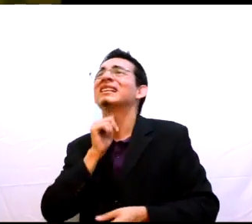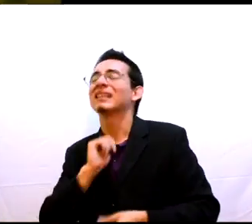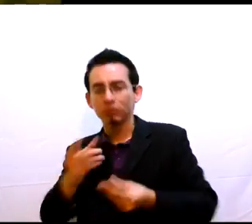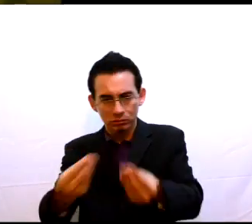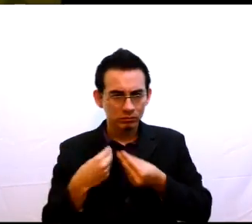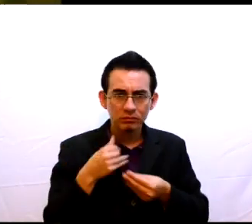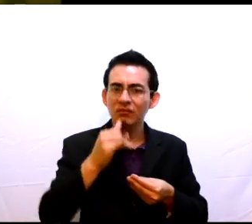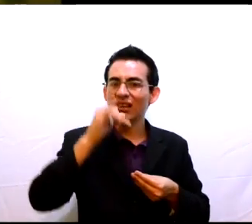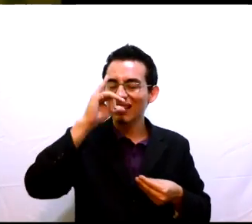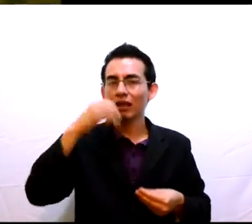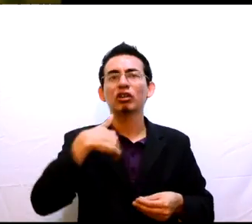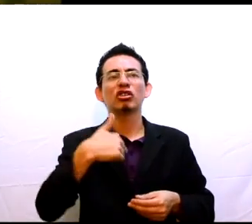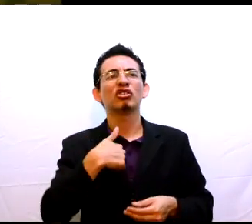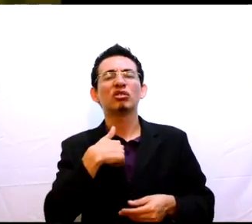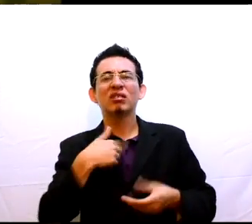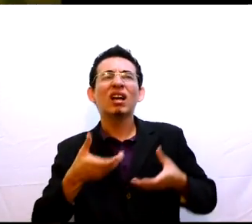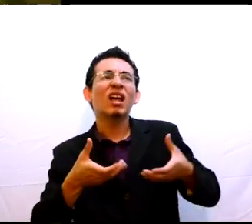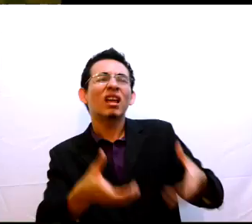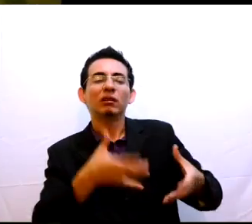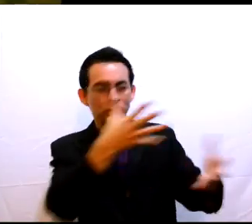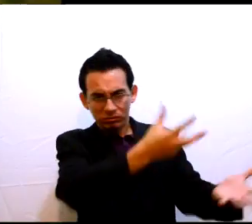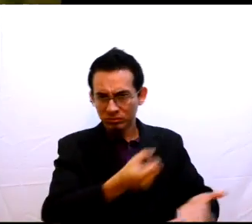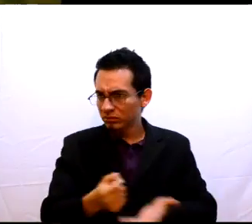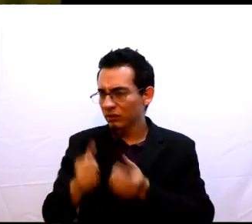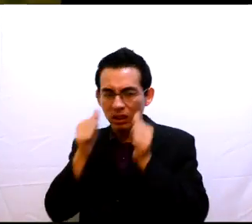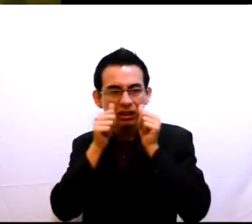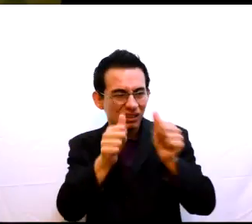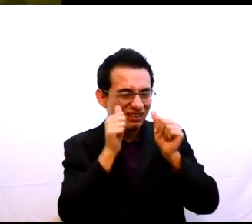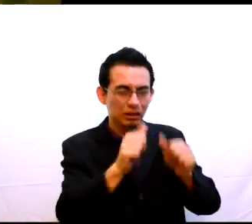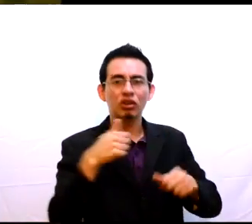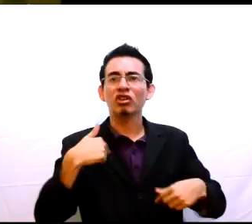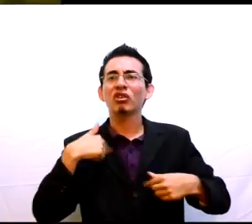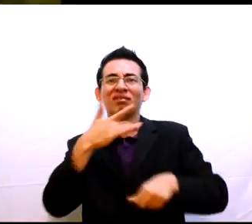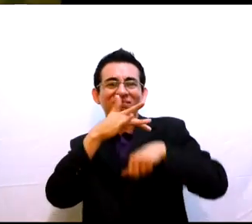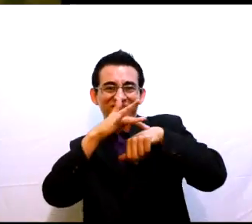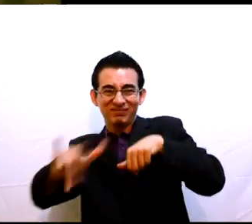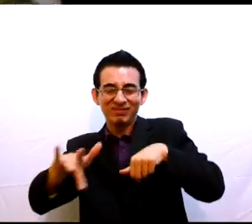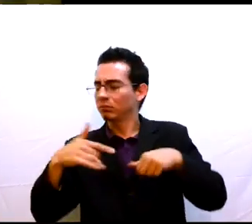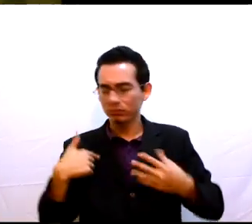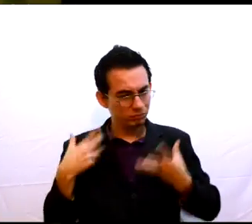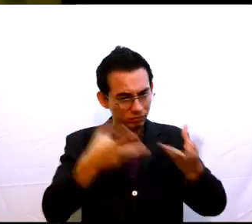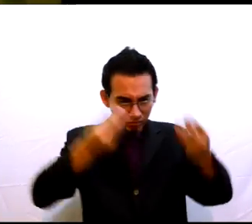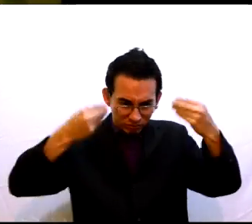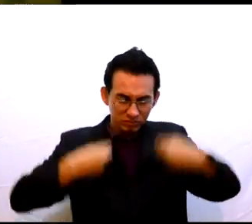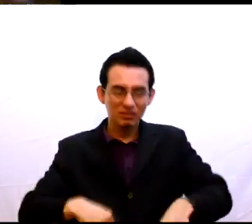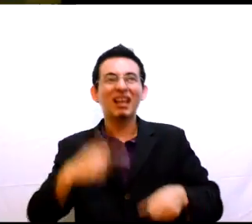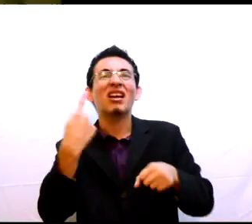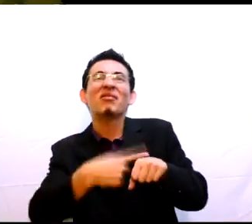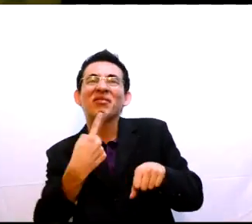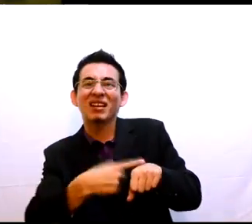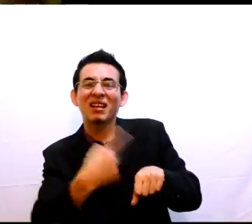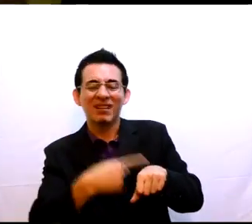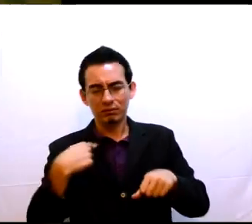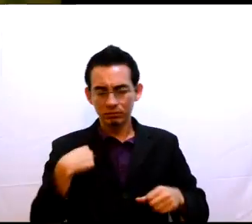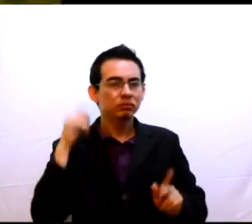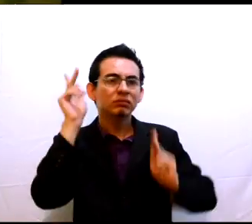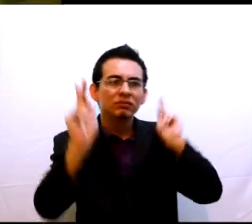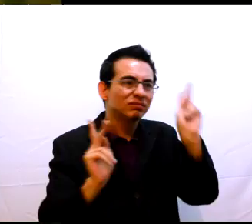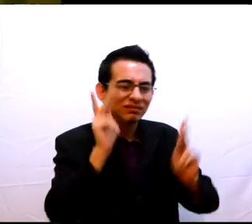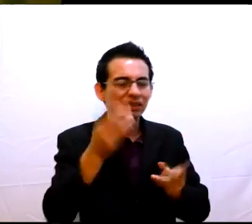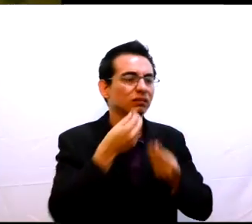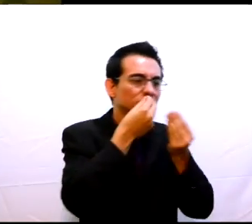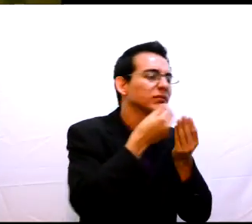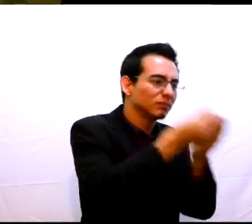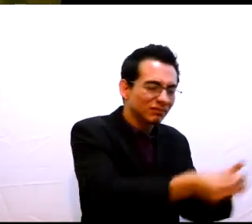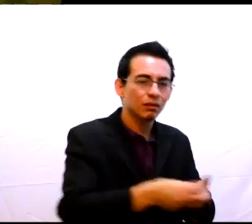de beber fui forastero y me recogiste jce estuve desnudo y me cubriste y se enferme me visitasteis en la cárcel en la cárcel y